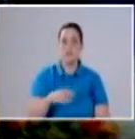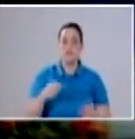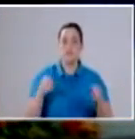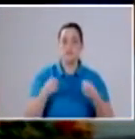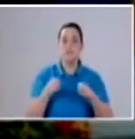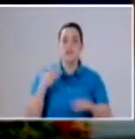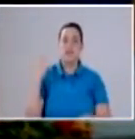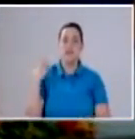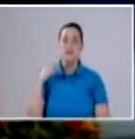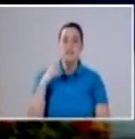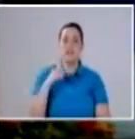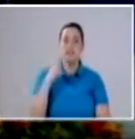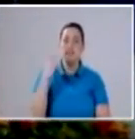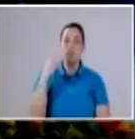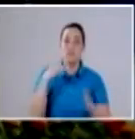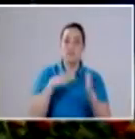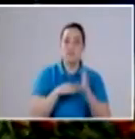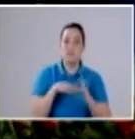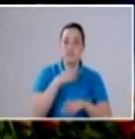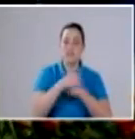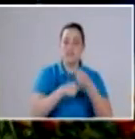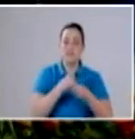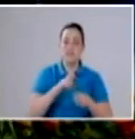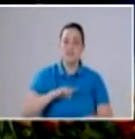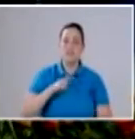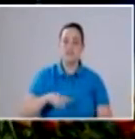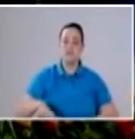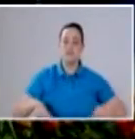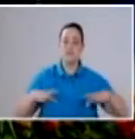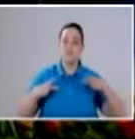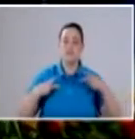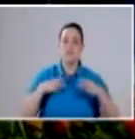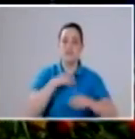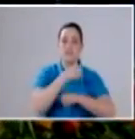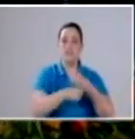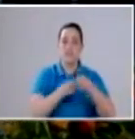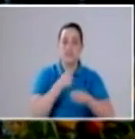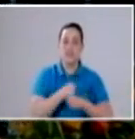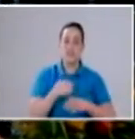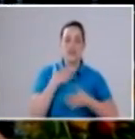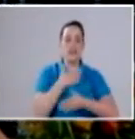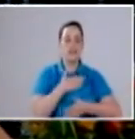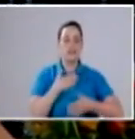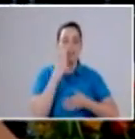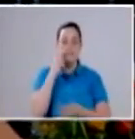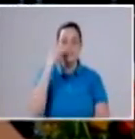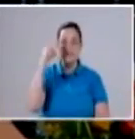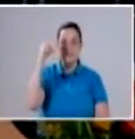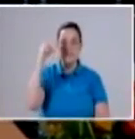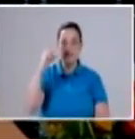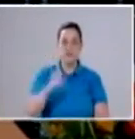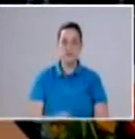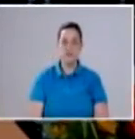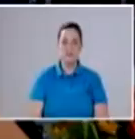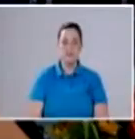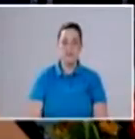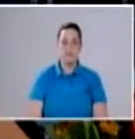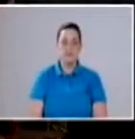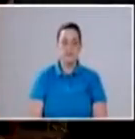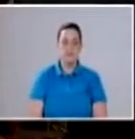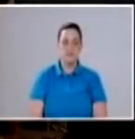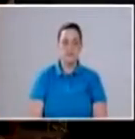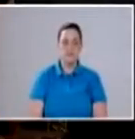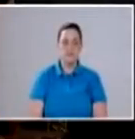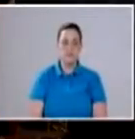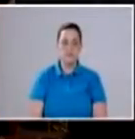agradable del Señor. Aleluya, denle un aplauso al Rey por eso, hermano. Ahora, claro,